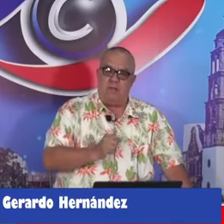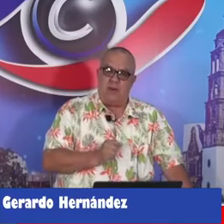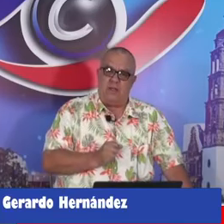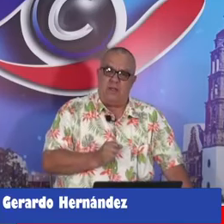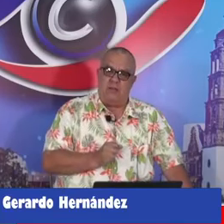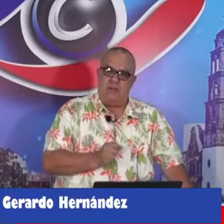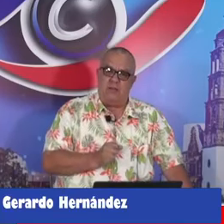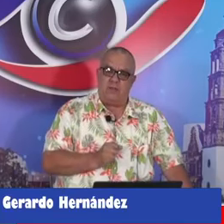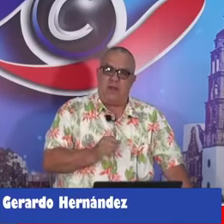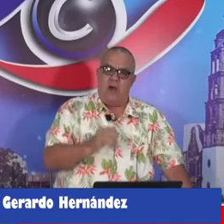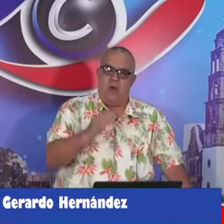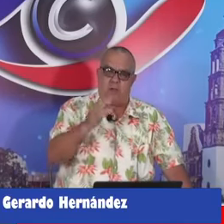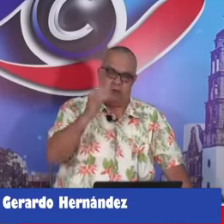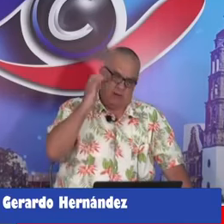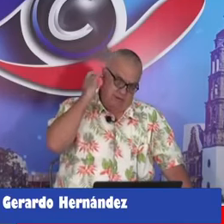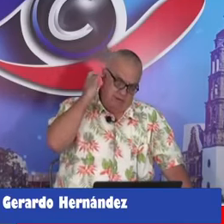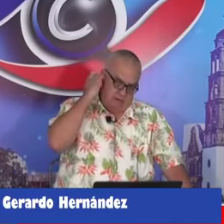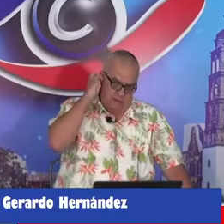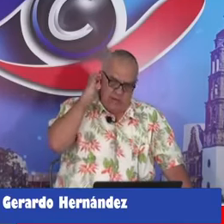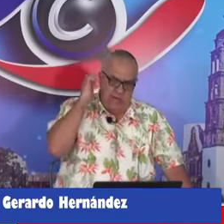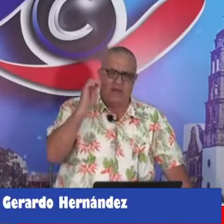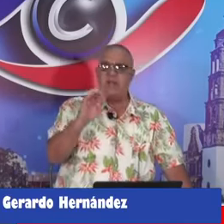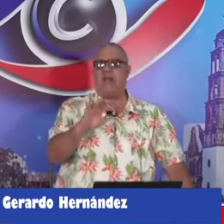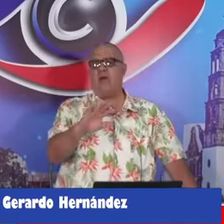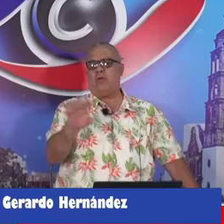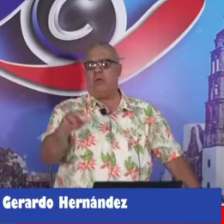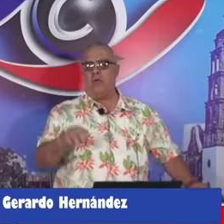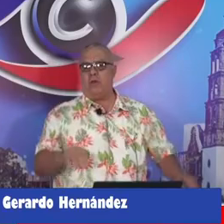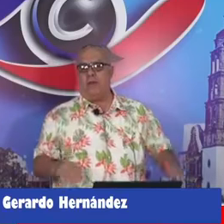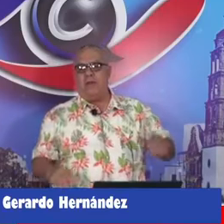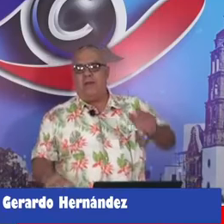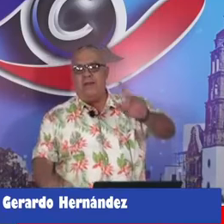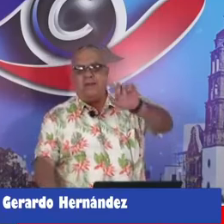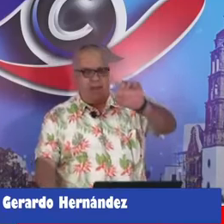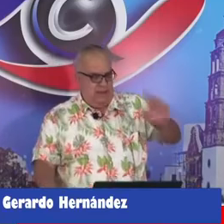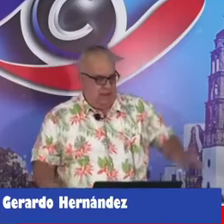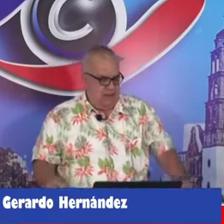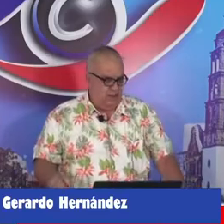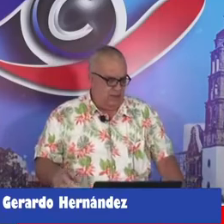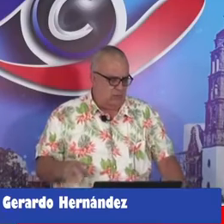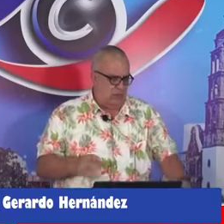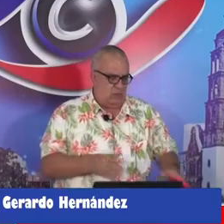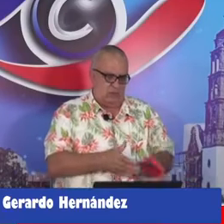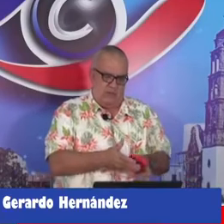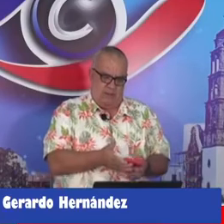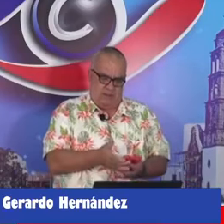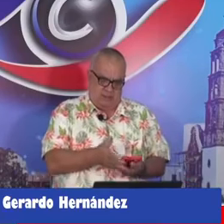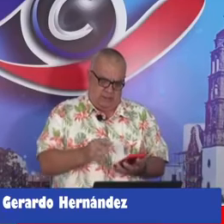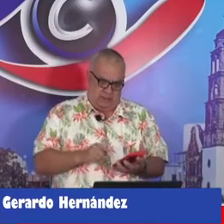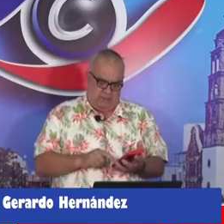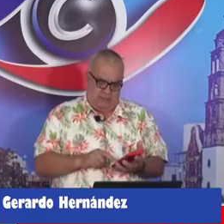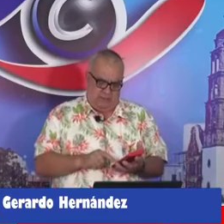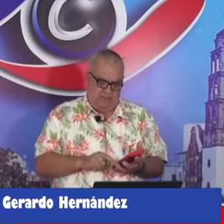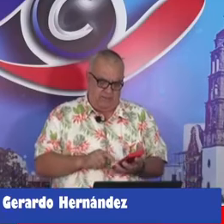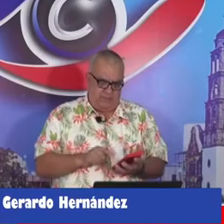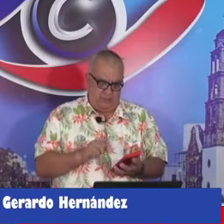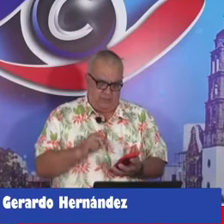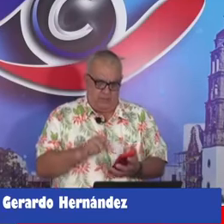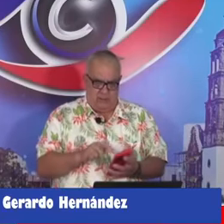que dejó para liquidaciones? La otra. Está bien, dice que dejó todo en orden. Le voy a decir una cosa nada más,